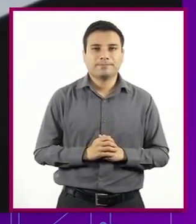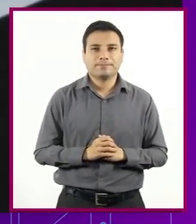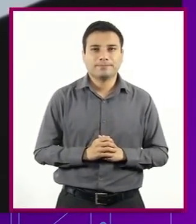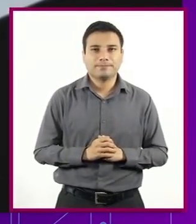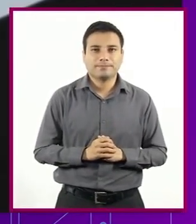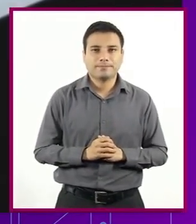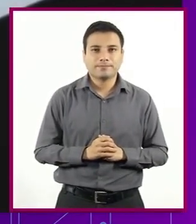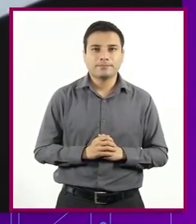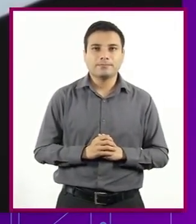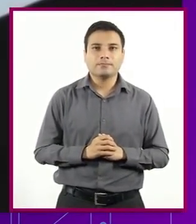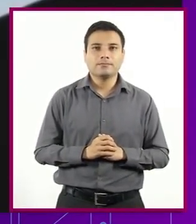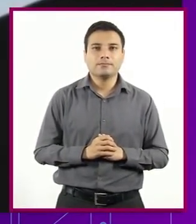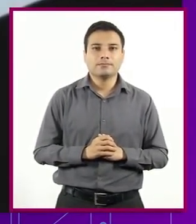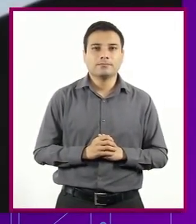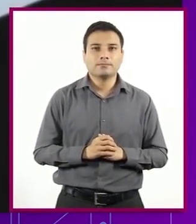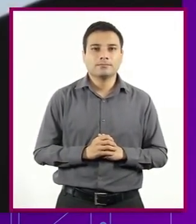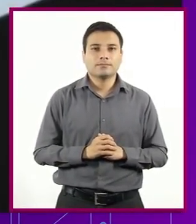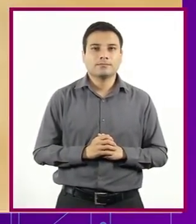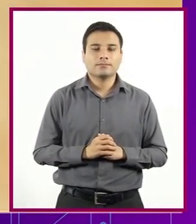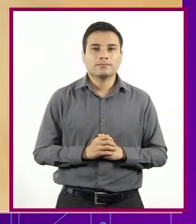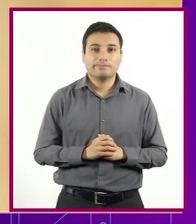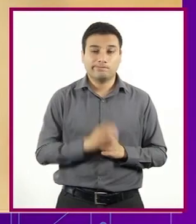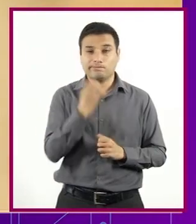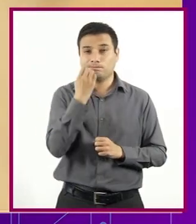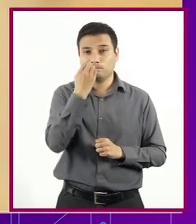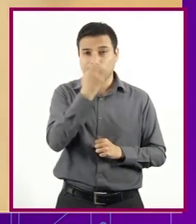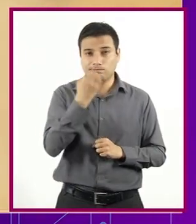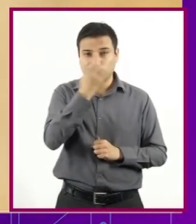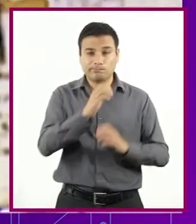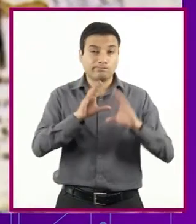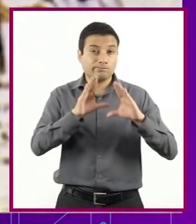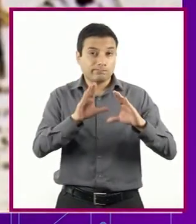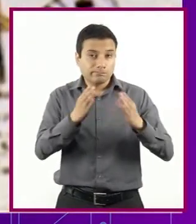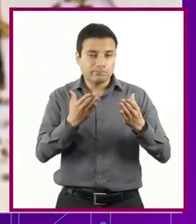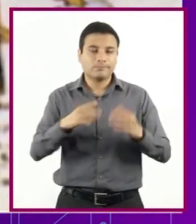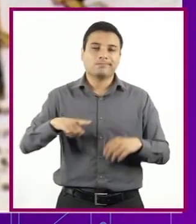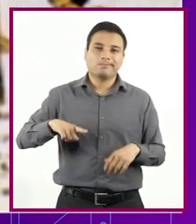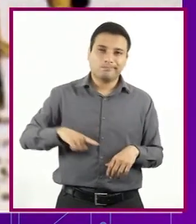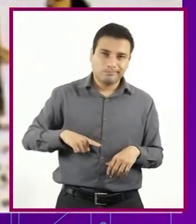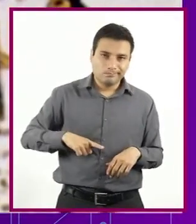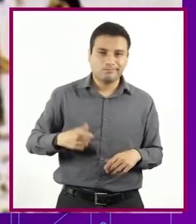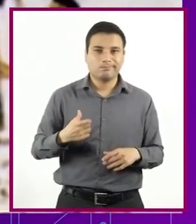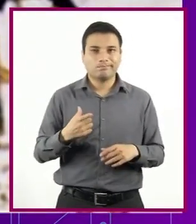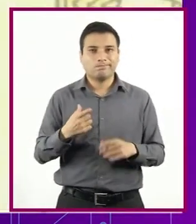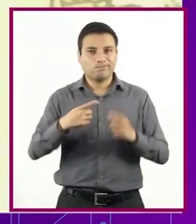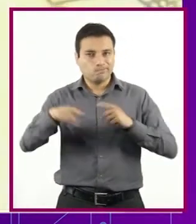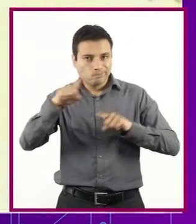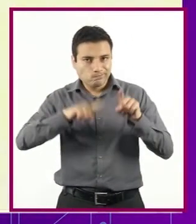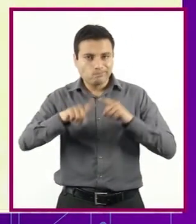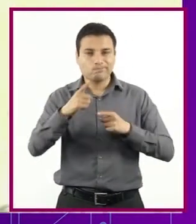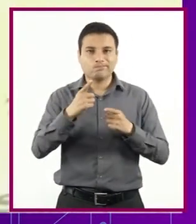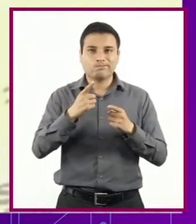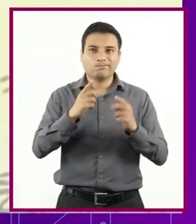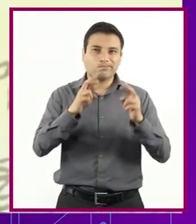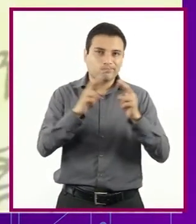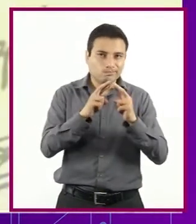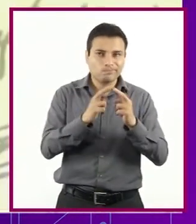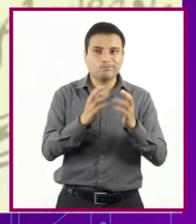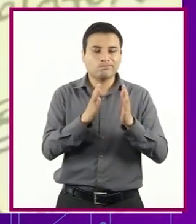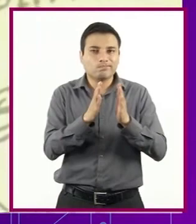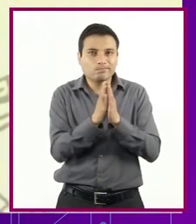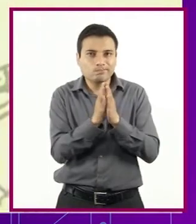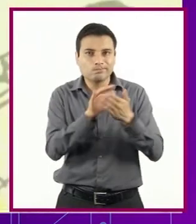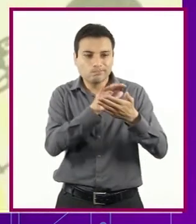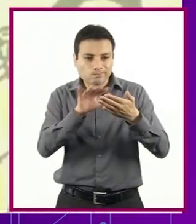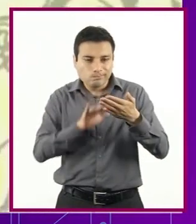En el Calmecac aprendían el arte de gobernar, la dirigencia militar, los conocimientos religiosos, la lectura de los códices y